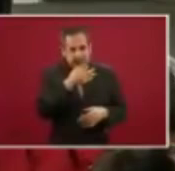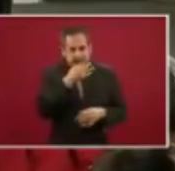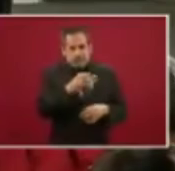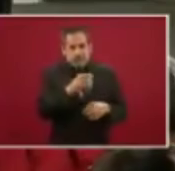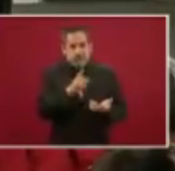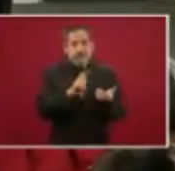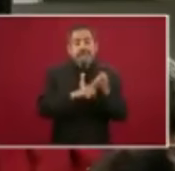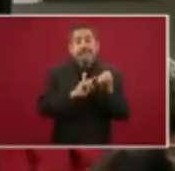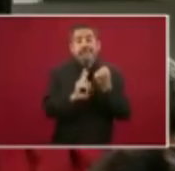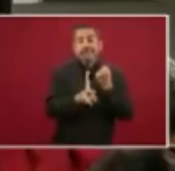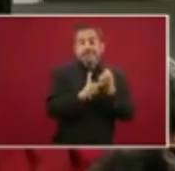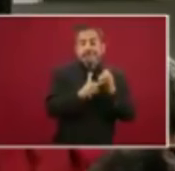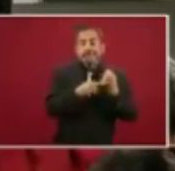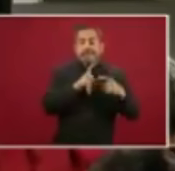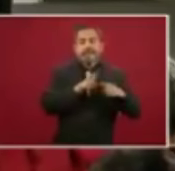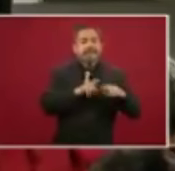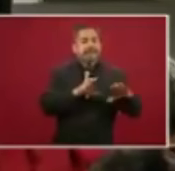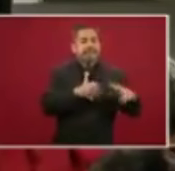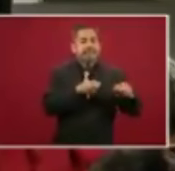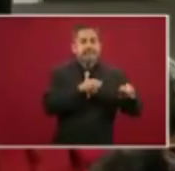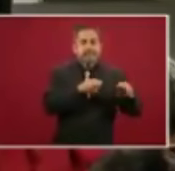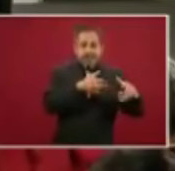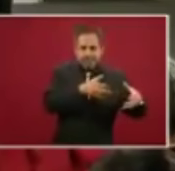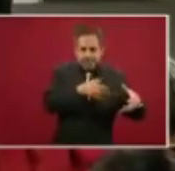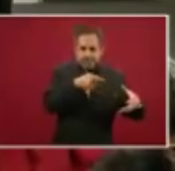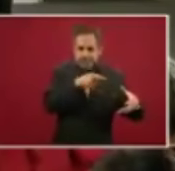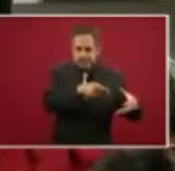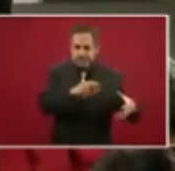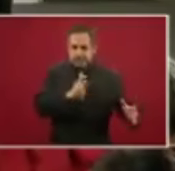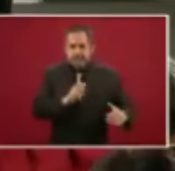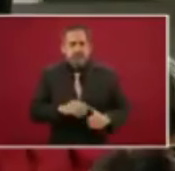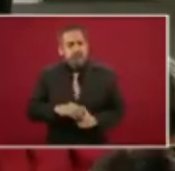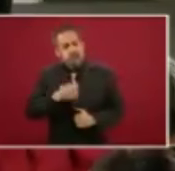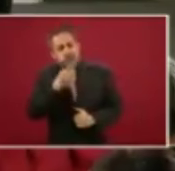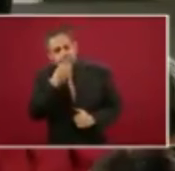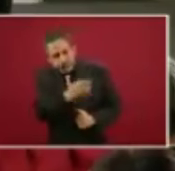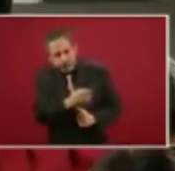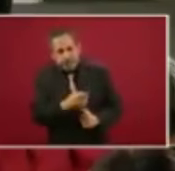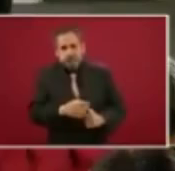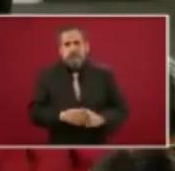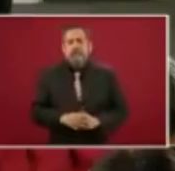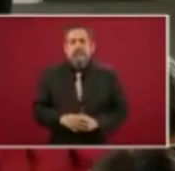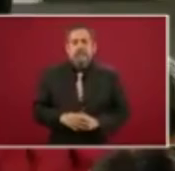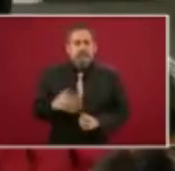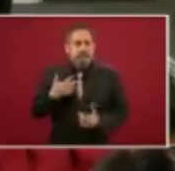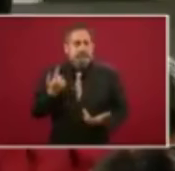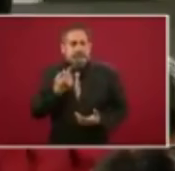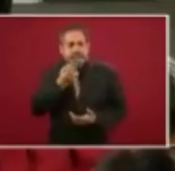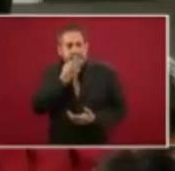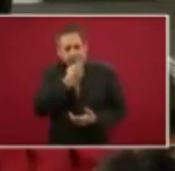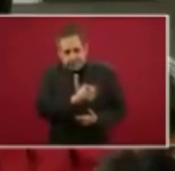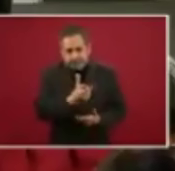están también detrás de todo esto? ¿Qué les diría?